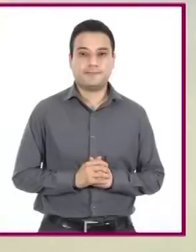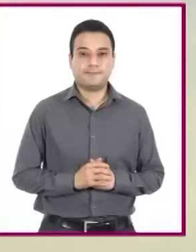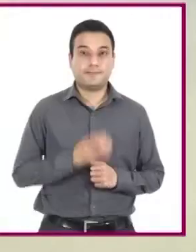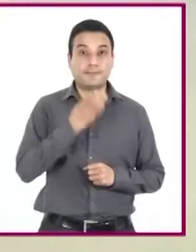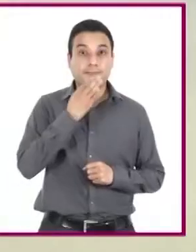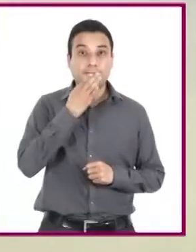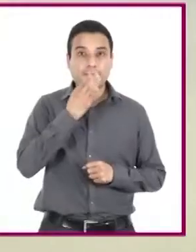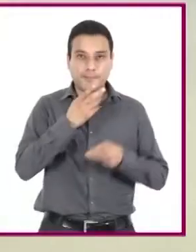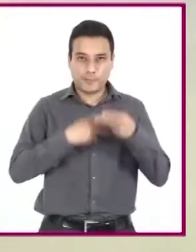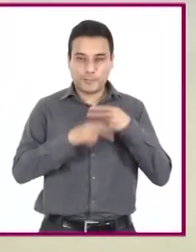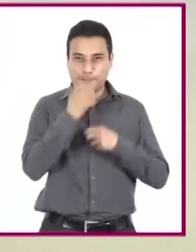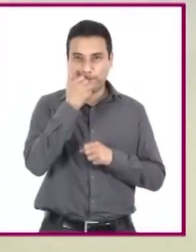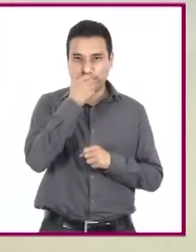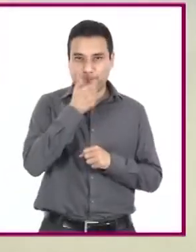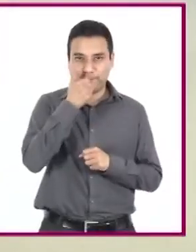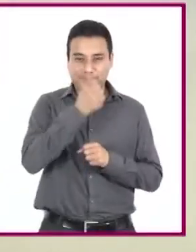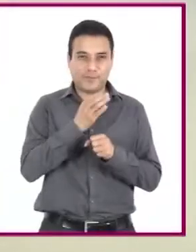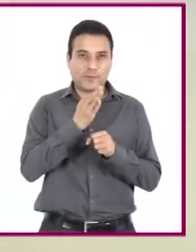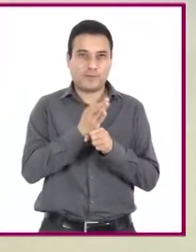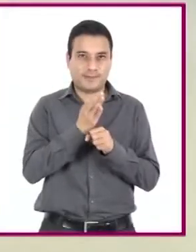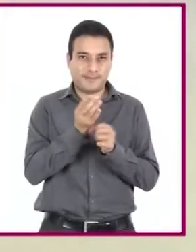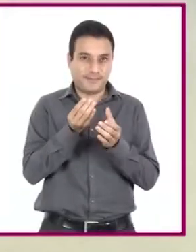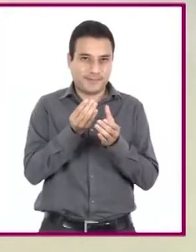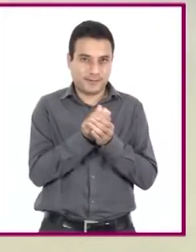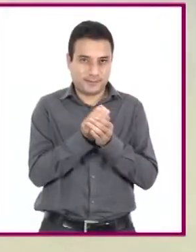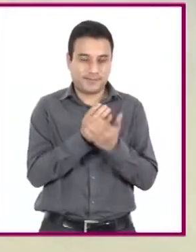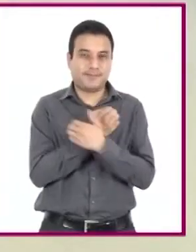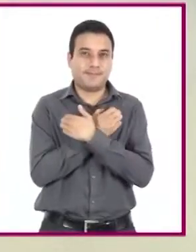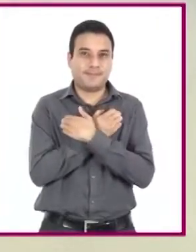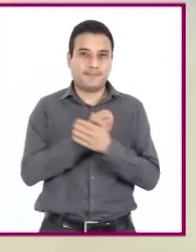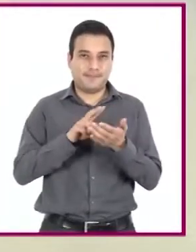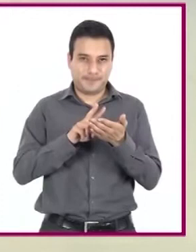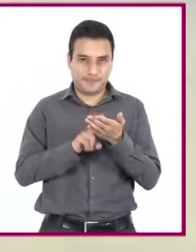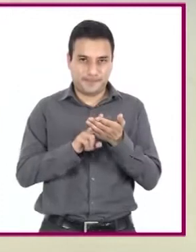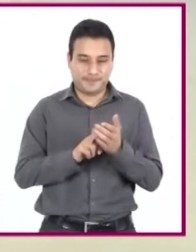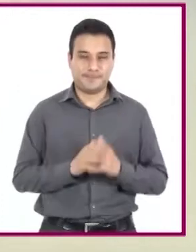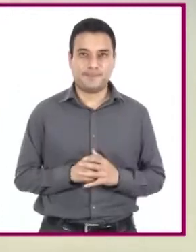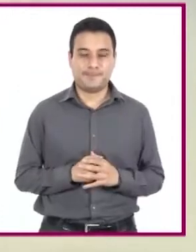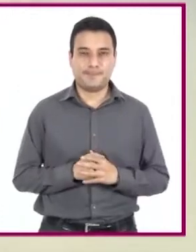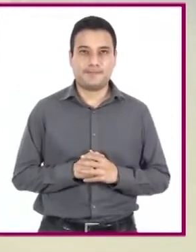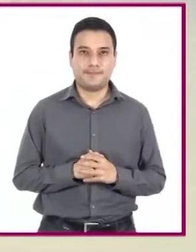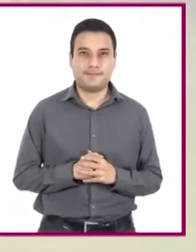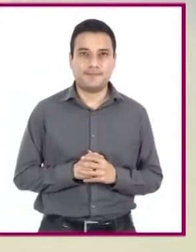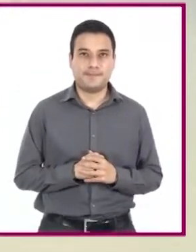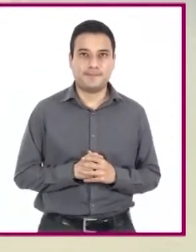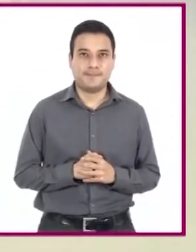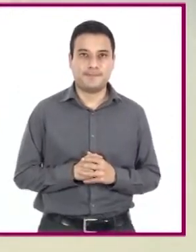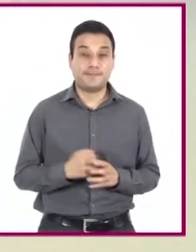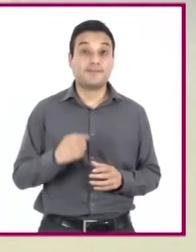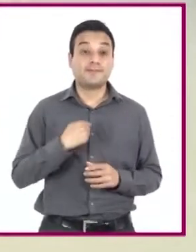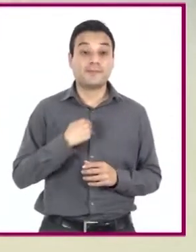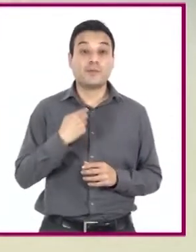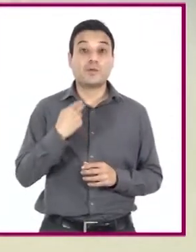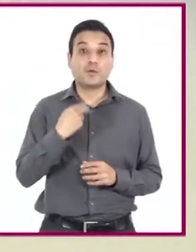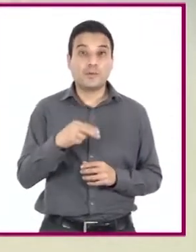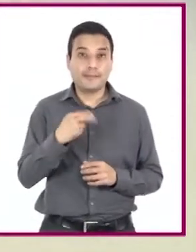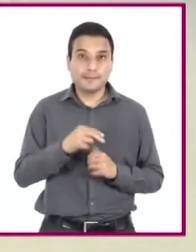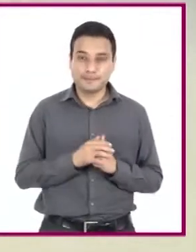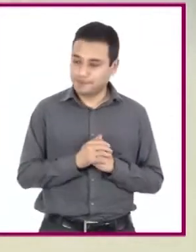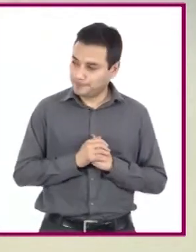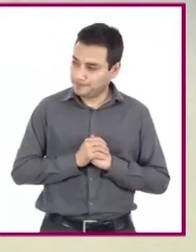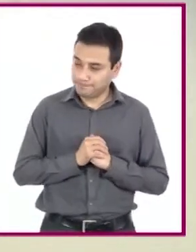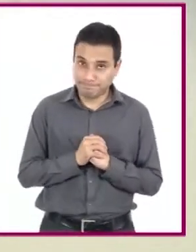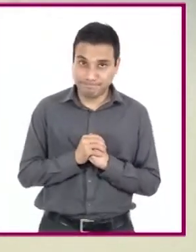Bienvenidas y bienvenidos a esta sesión de la asignatura Formación Cívica y Ética. Mi nombre es Elizabeth